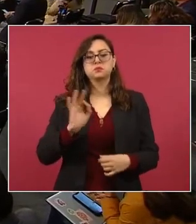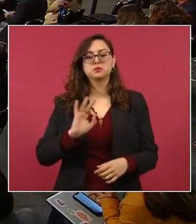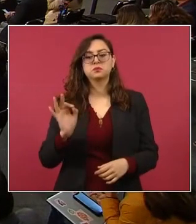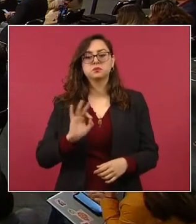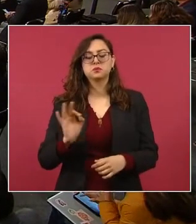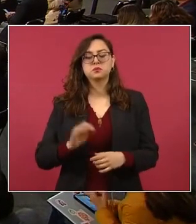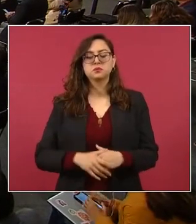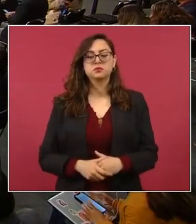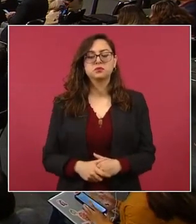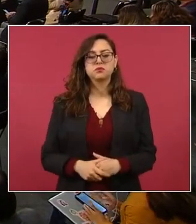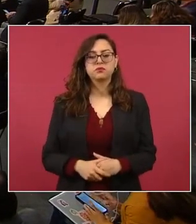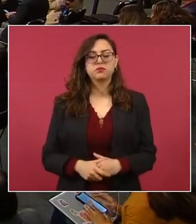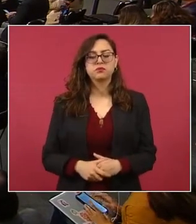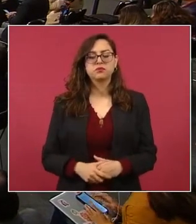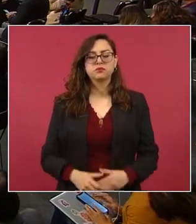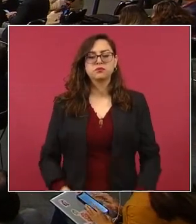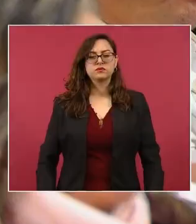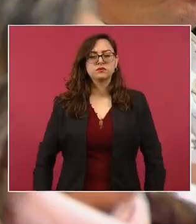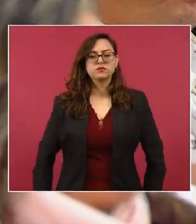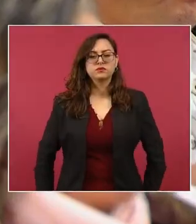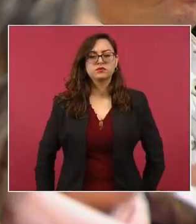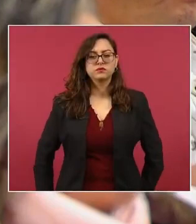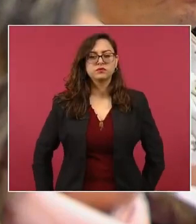de justamente